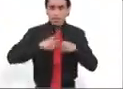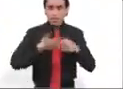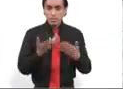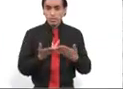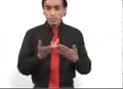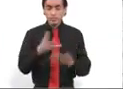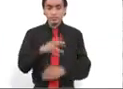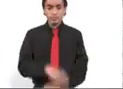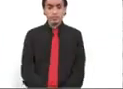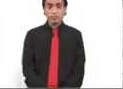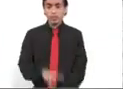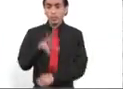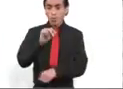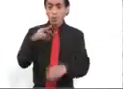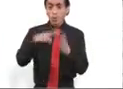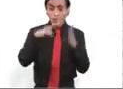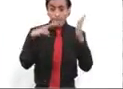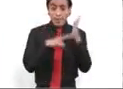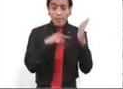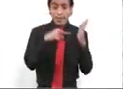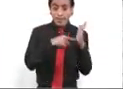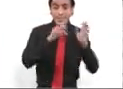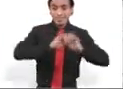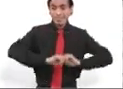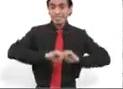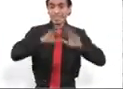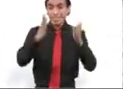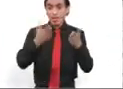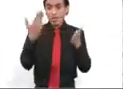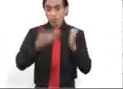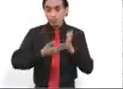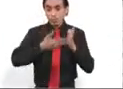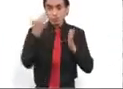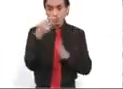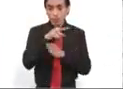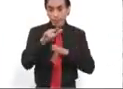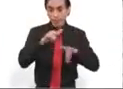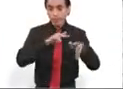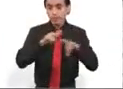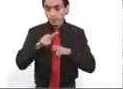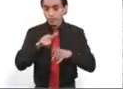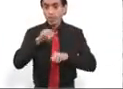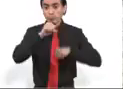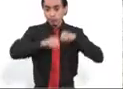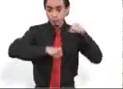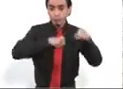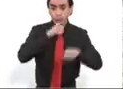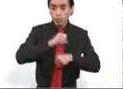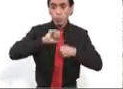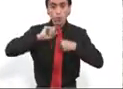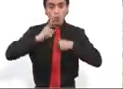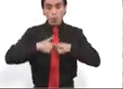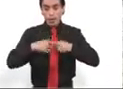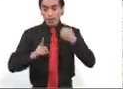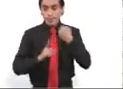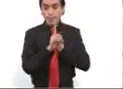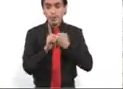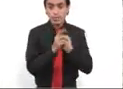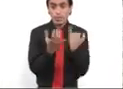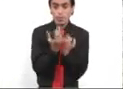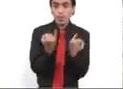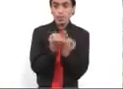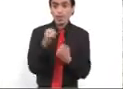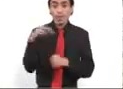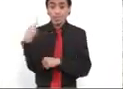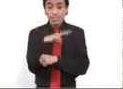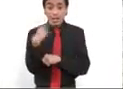Bueno, no, el reglamento es muy claro sobre infracciones de tránsito y comportamientos de riesgo, como son los excesos de velocidad, el uso de casco, que no